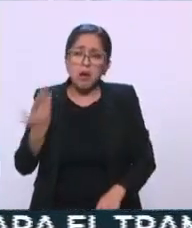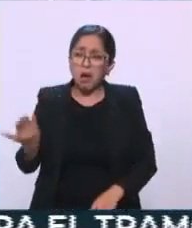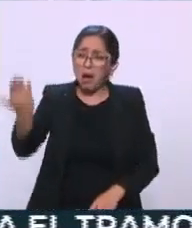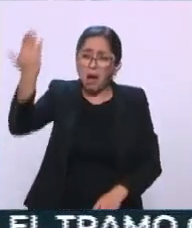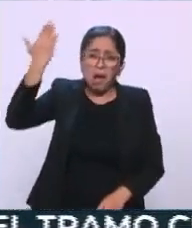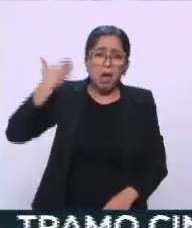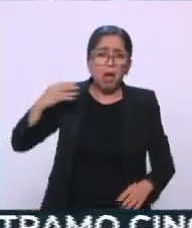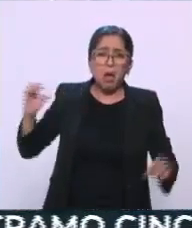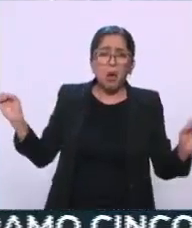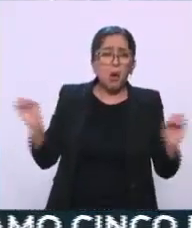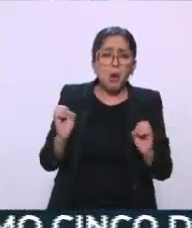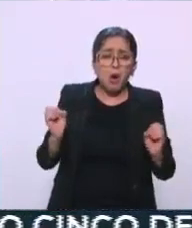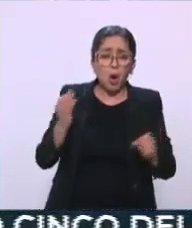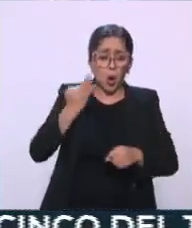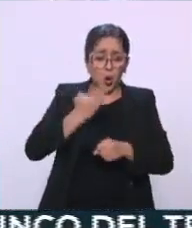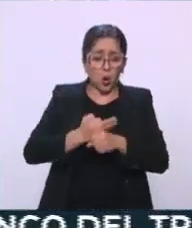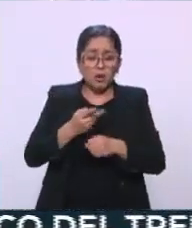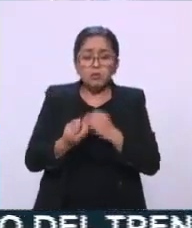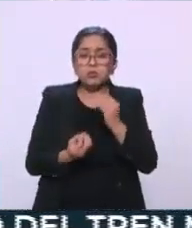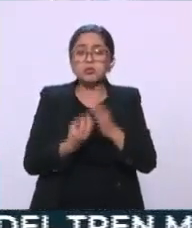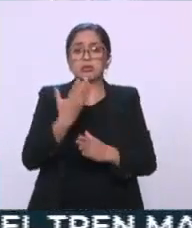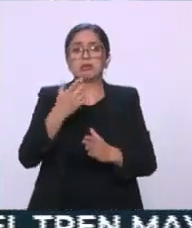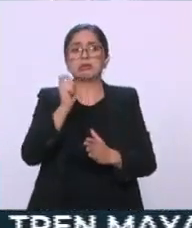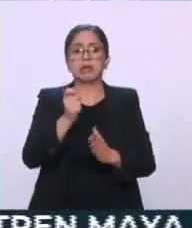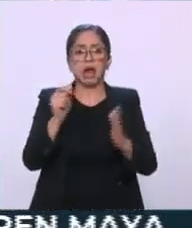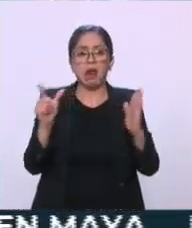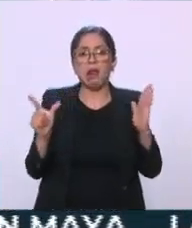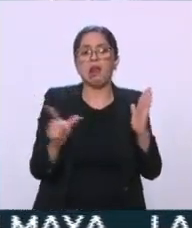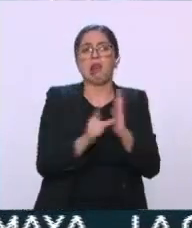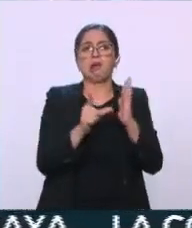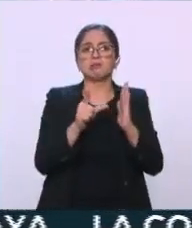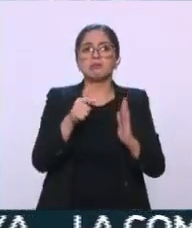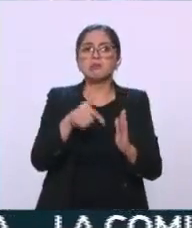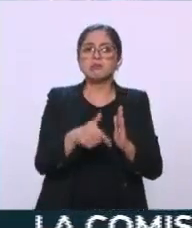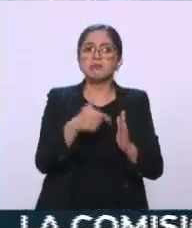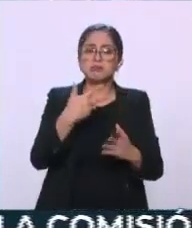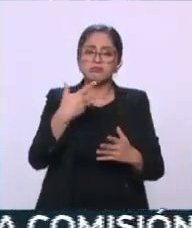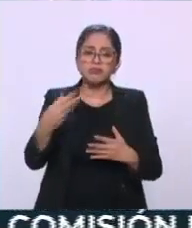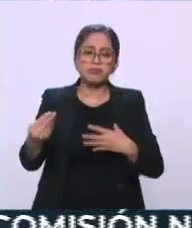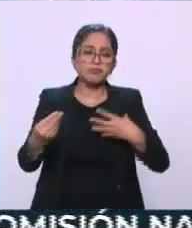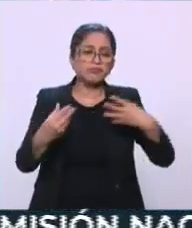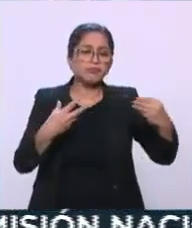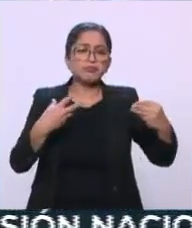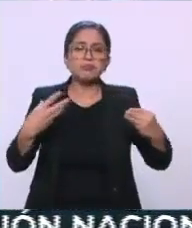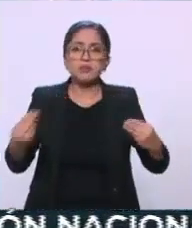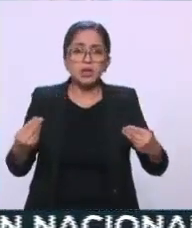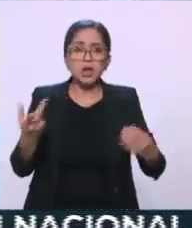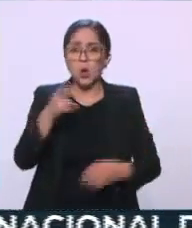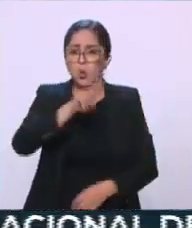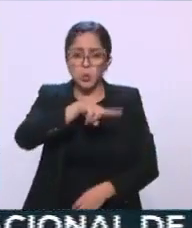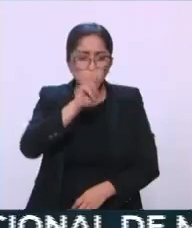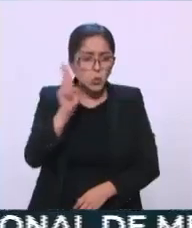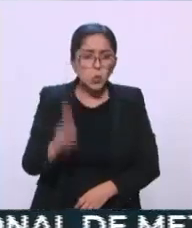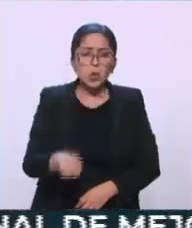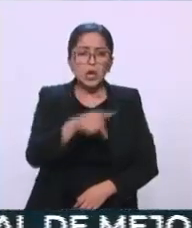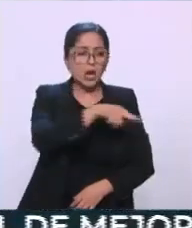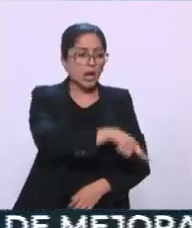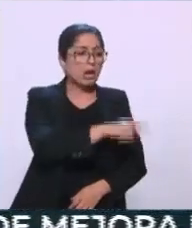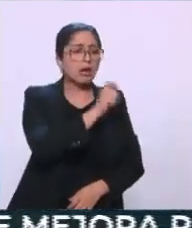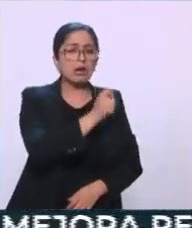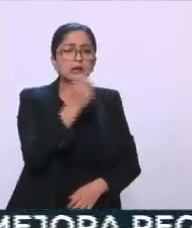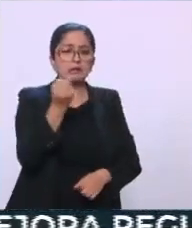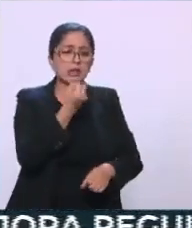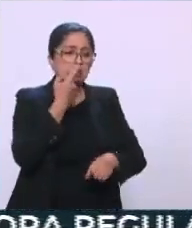la gran lección de la pandemia, como dije, que es nunca permitir que se descapitalice el sector,